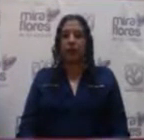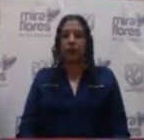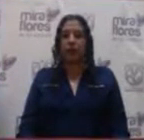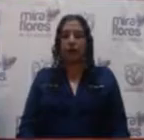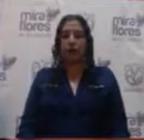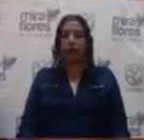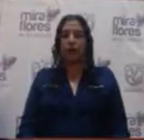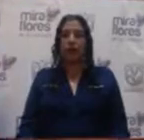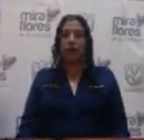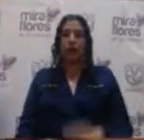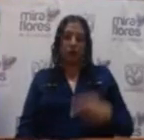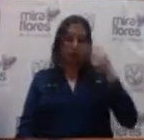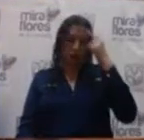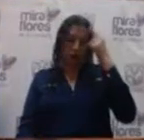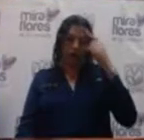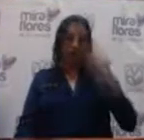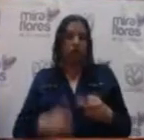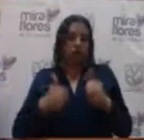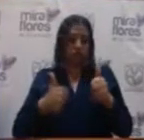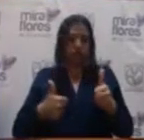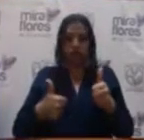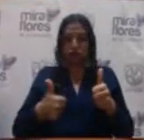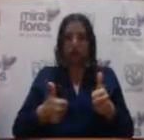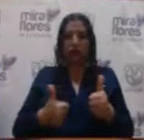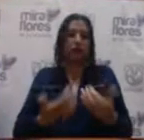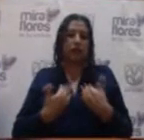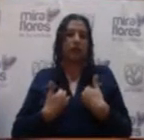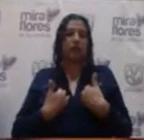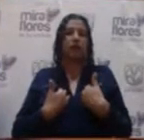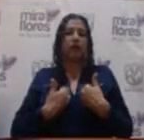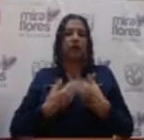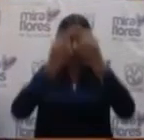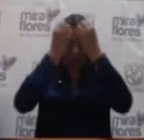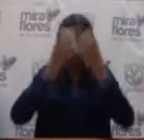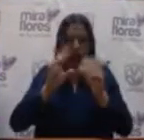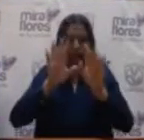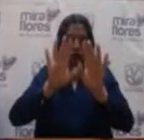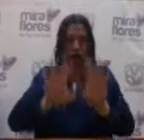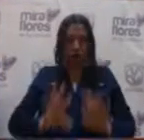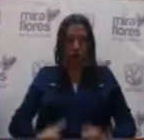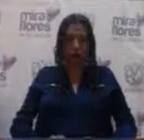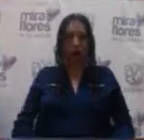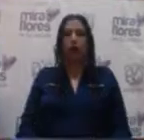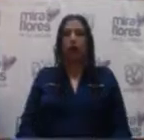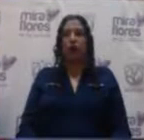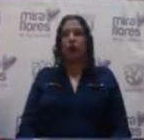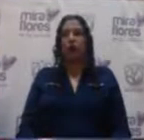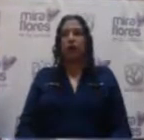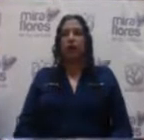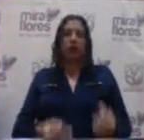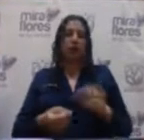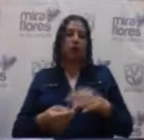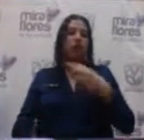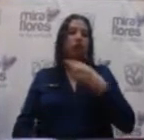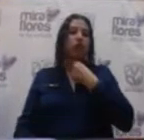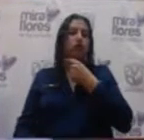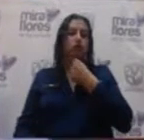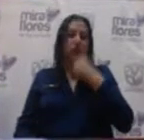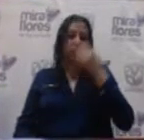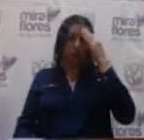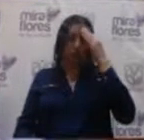Sí, señor alcalde, me parece bien tener un informe. Primero me gustaría saber el informe de lo